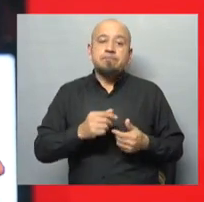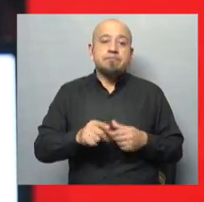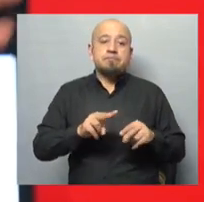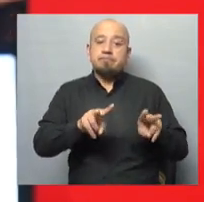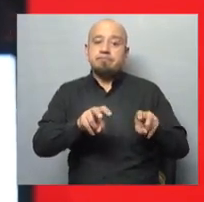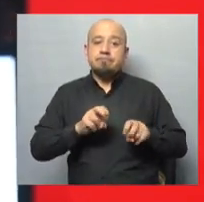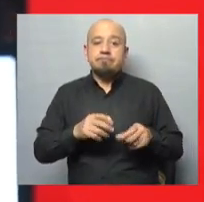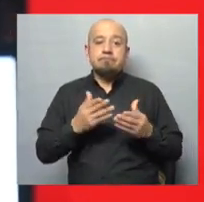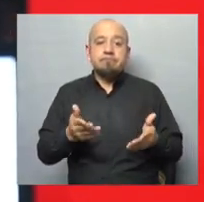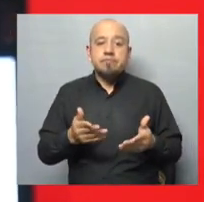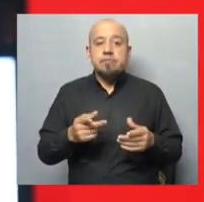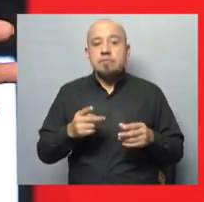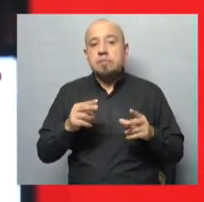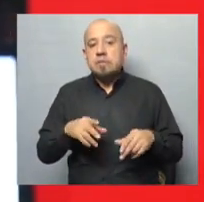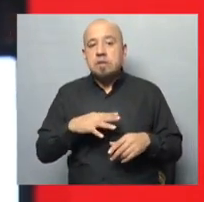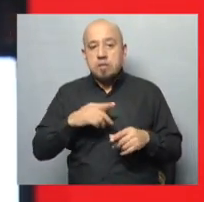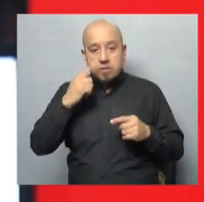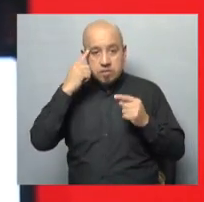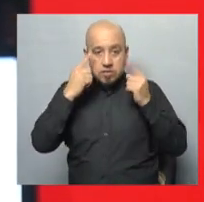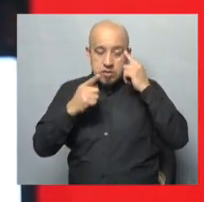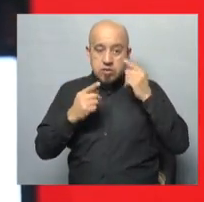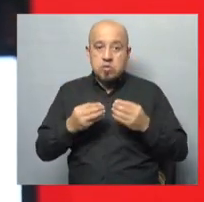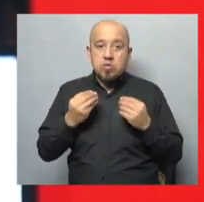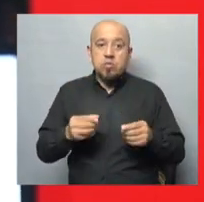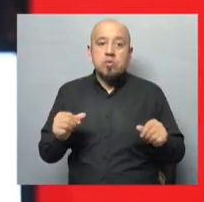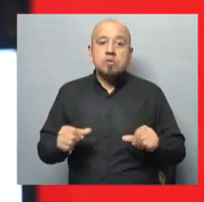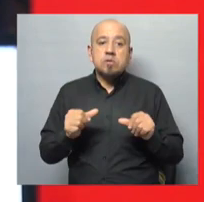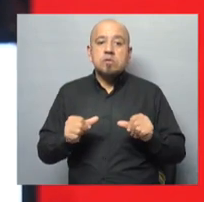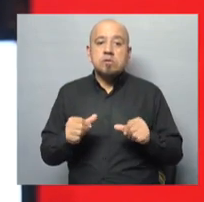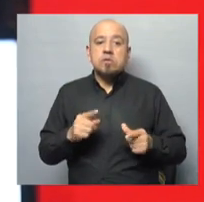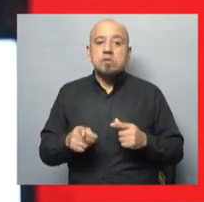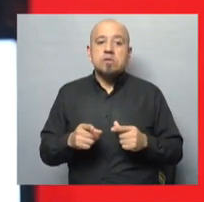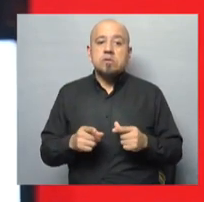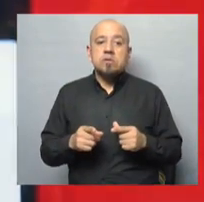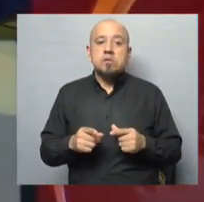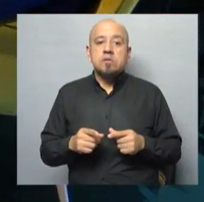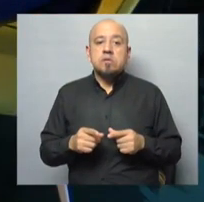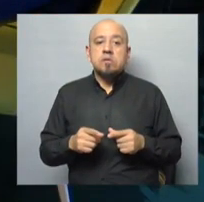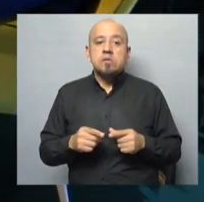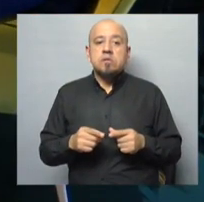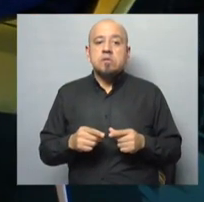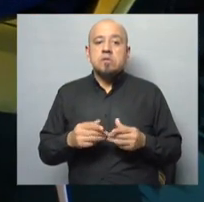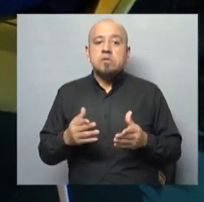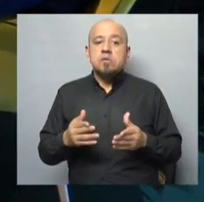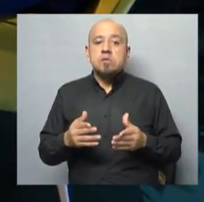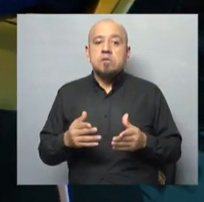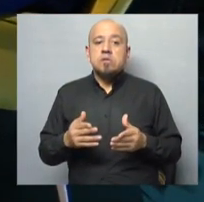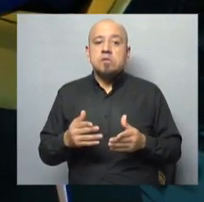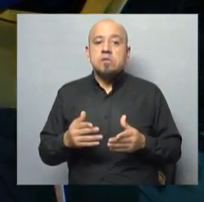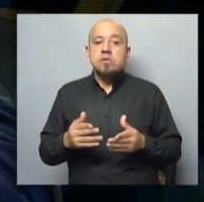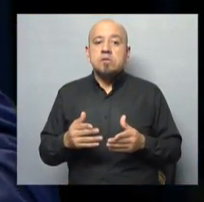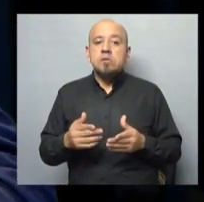no sé sentarse por la cabeza y buscar la vuelta para que eso hay una alguna forma de que